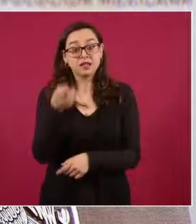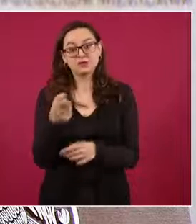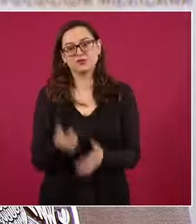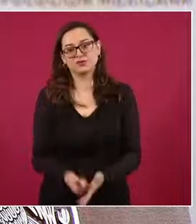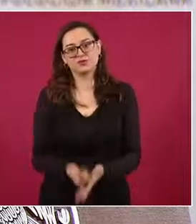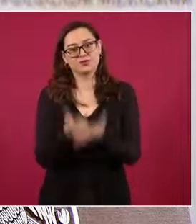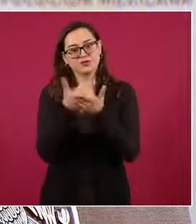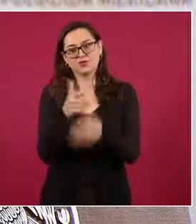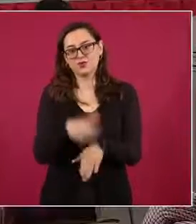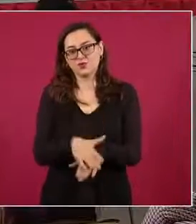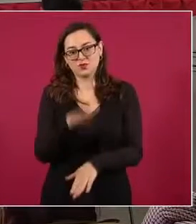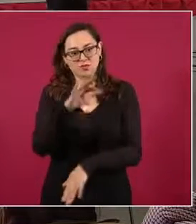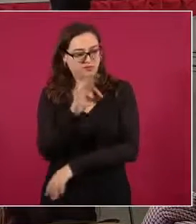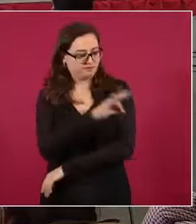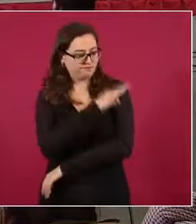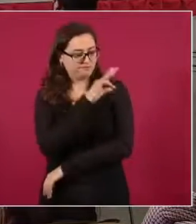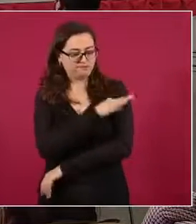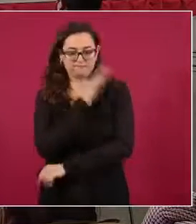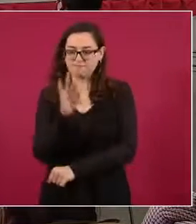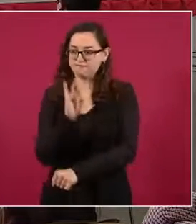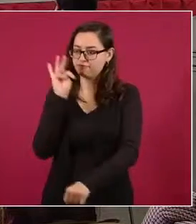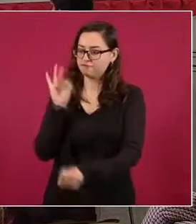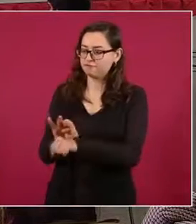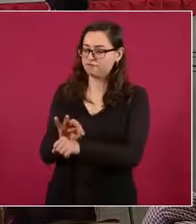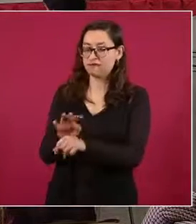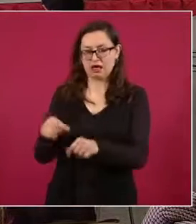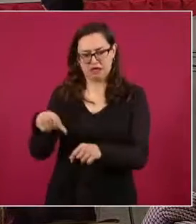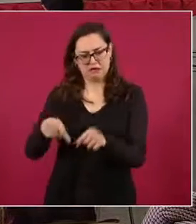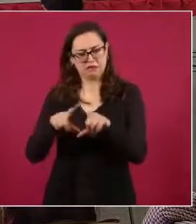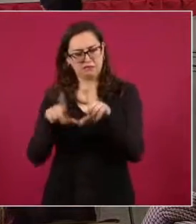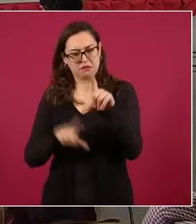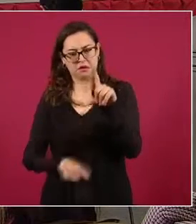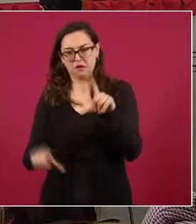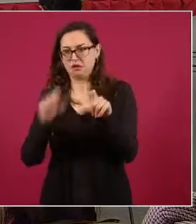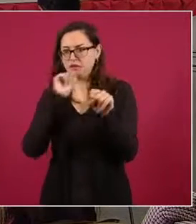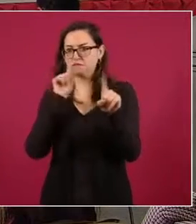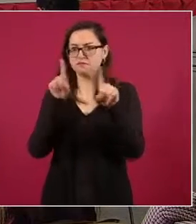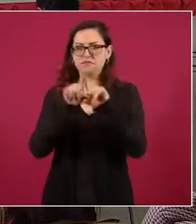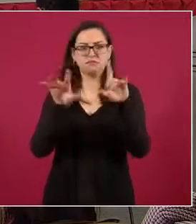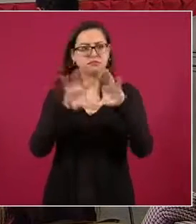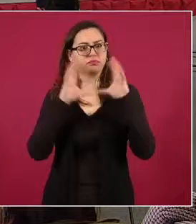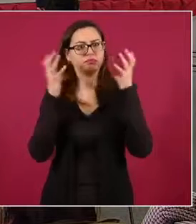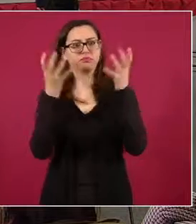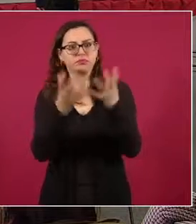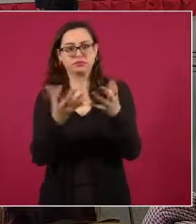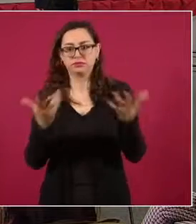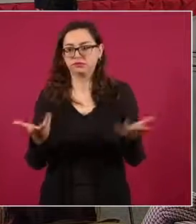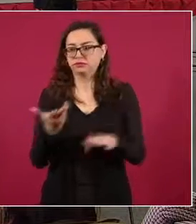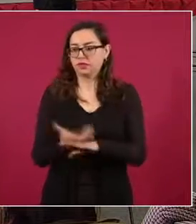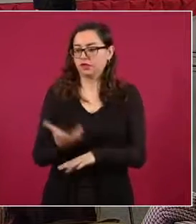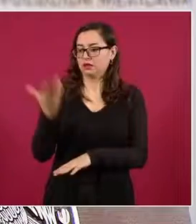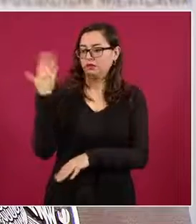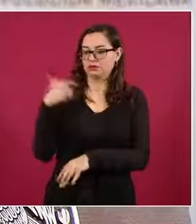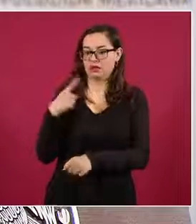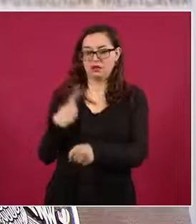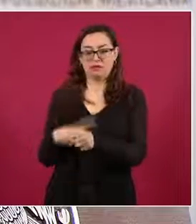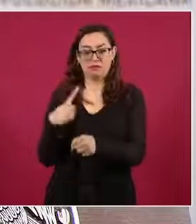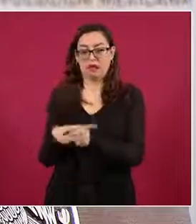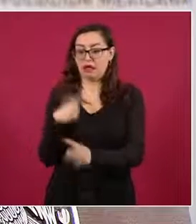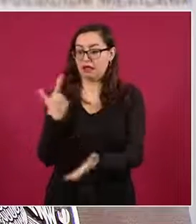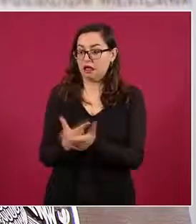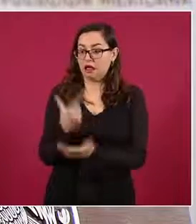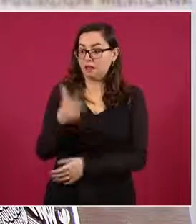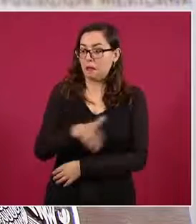mayor diferencia, no solamente en México, sino en el mundo entero, la mayor diferencia entre una enfermedad que fue muy grave al inicio